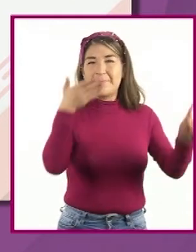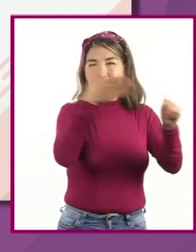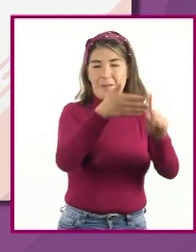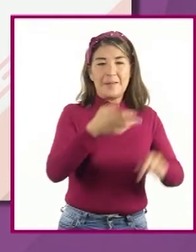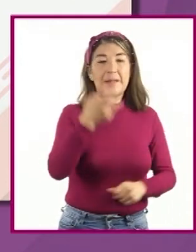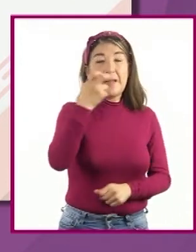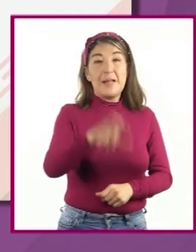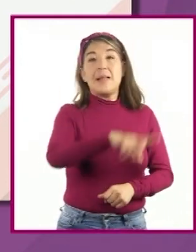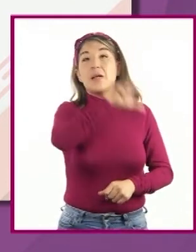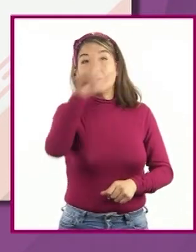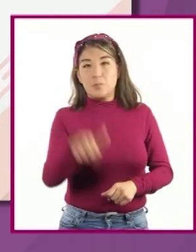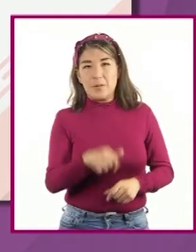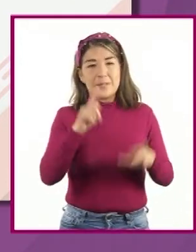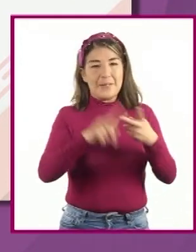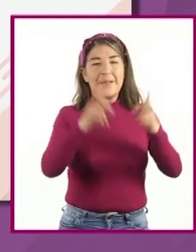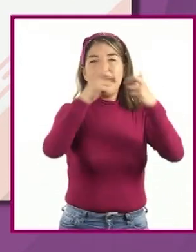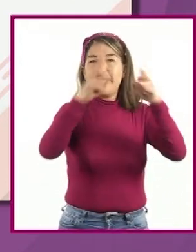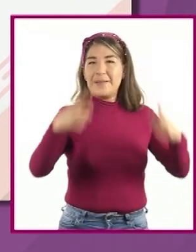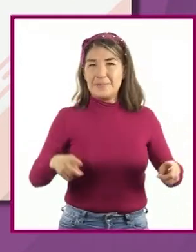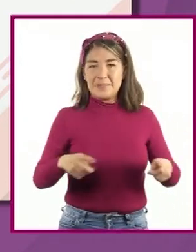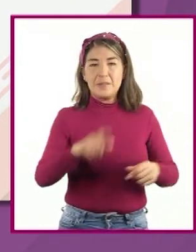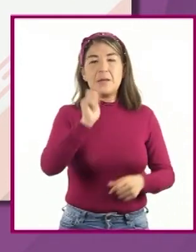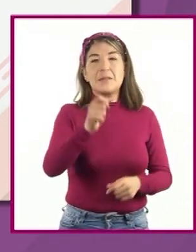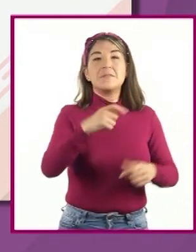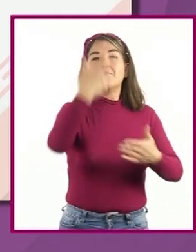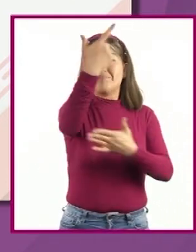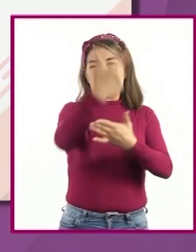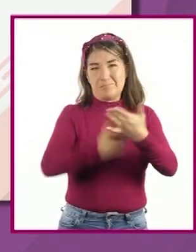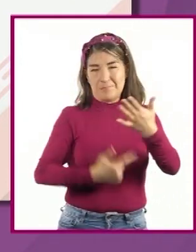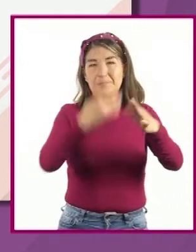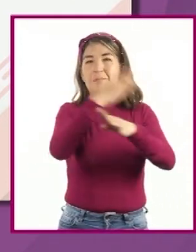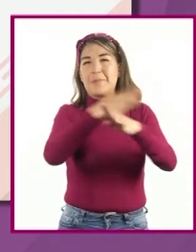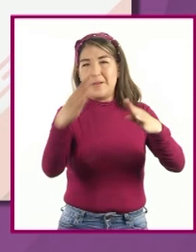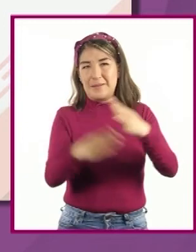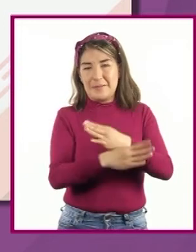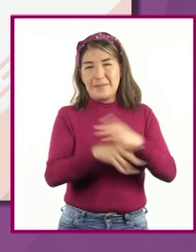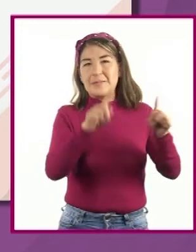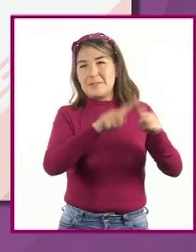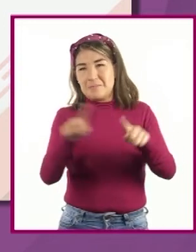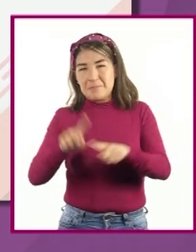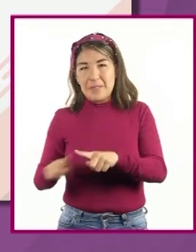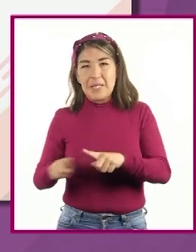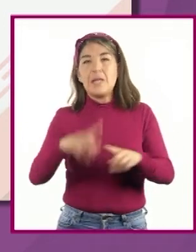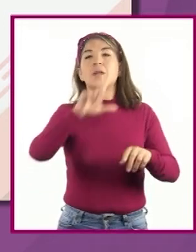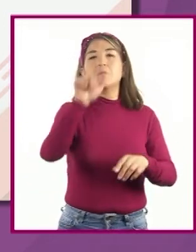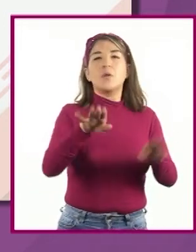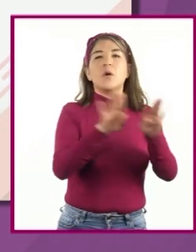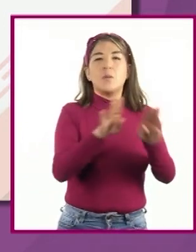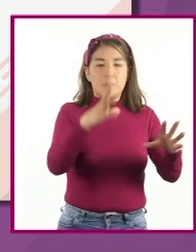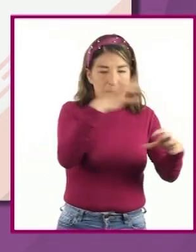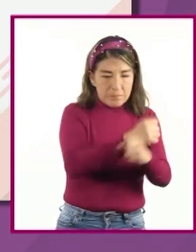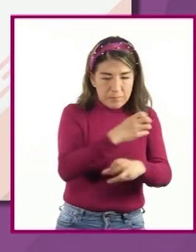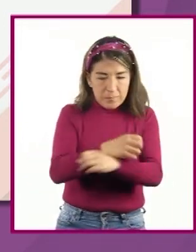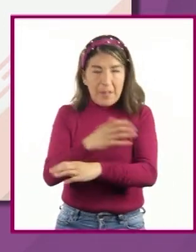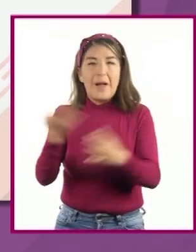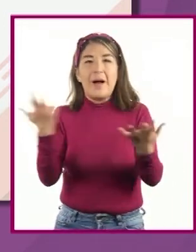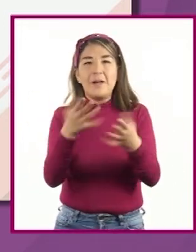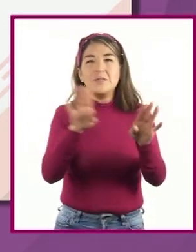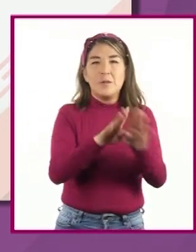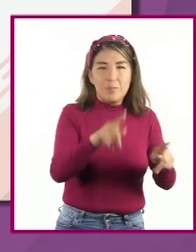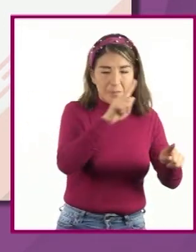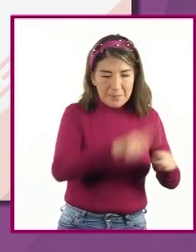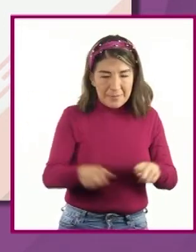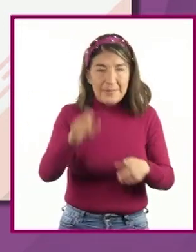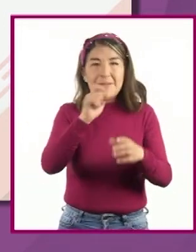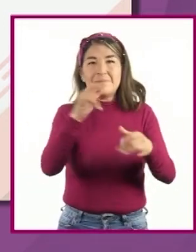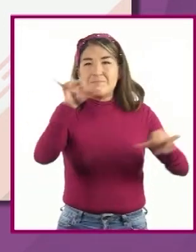el desarrollo. Empezamos por la lista de materiales y procedemos a la descripción de los procesos.